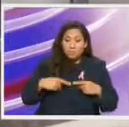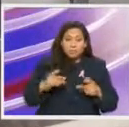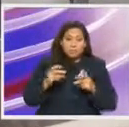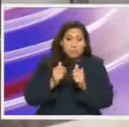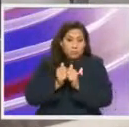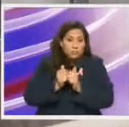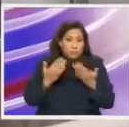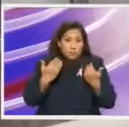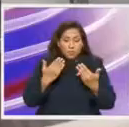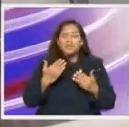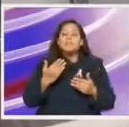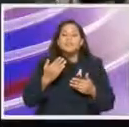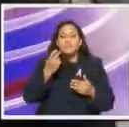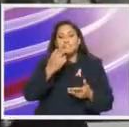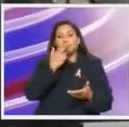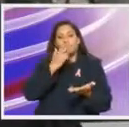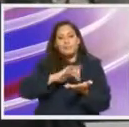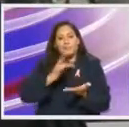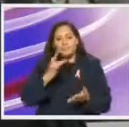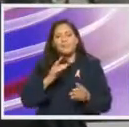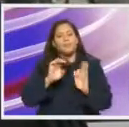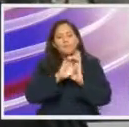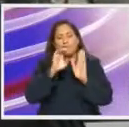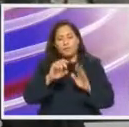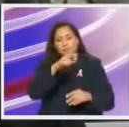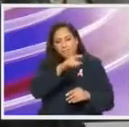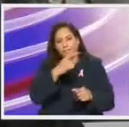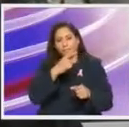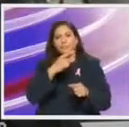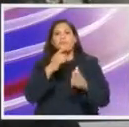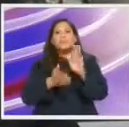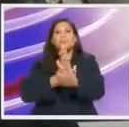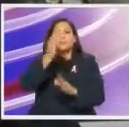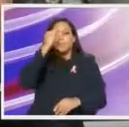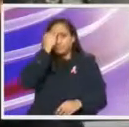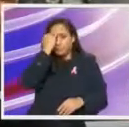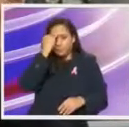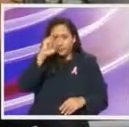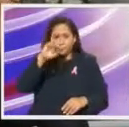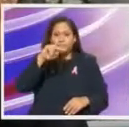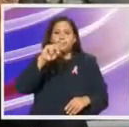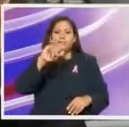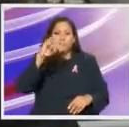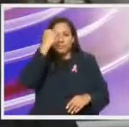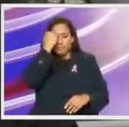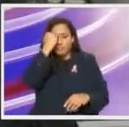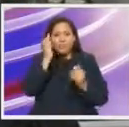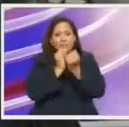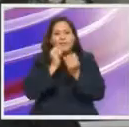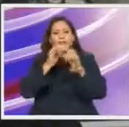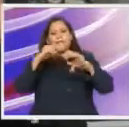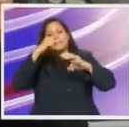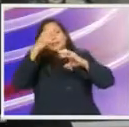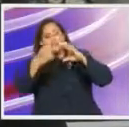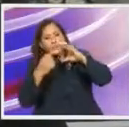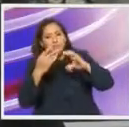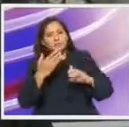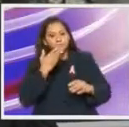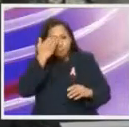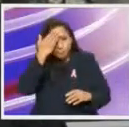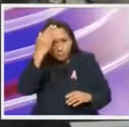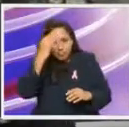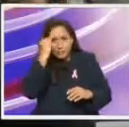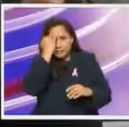creo que esto se refleja muy claro en nuestro primer ejemplo. Vamos a ir hasta la India. A la India y además, por cierto, al oriente. El oriente de la India es la